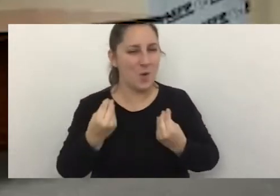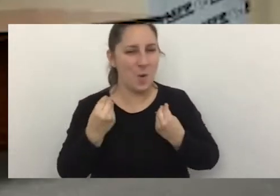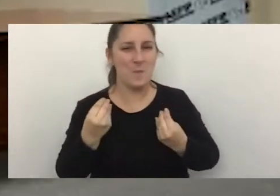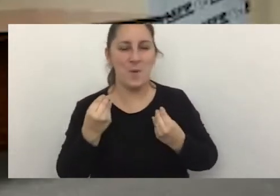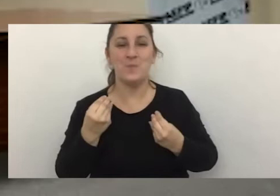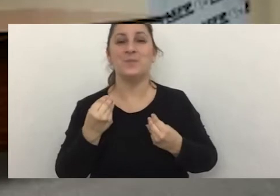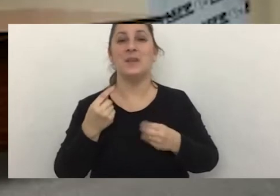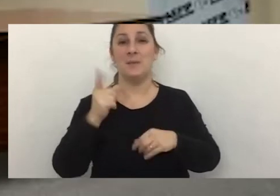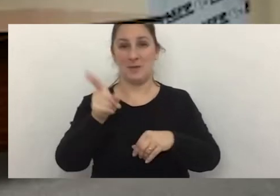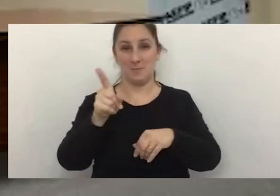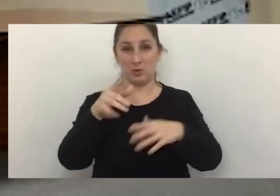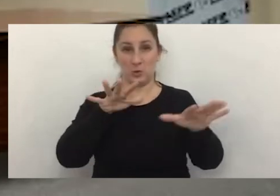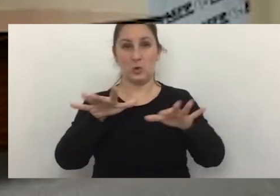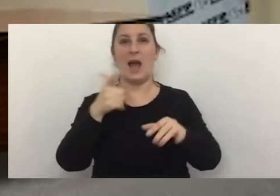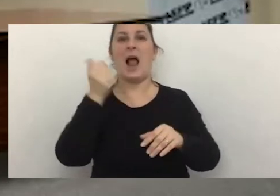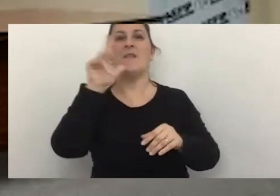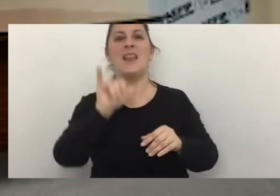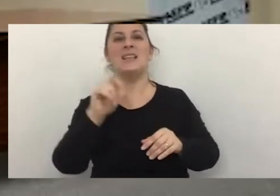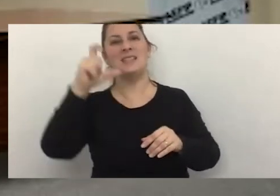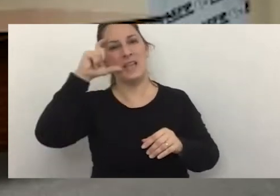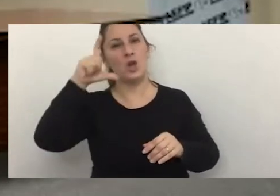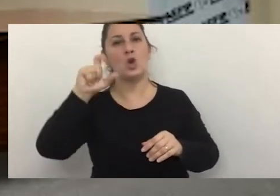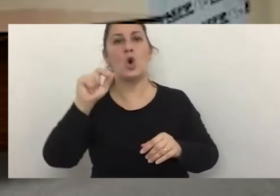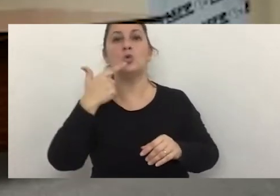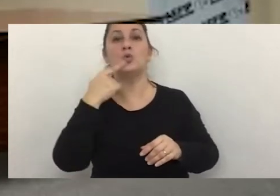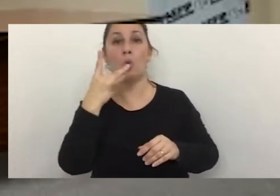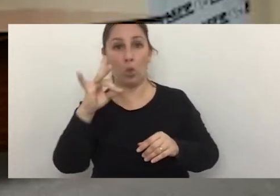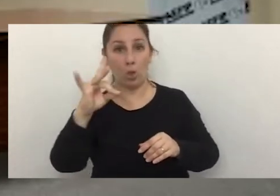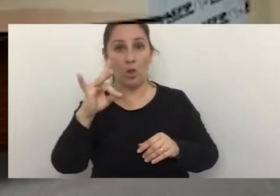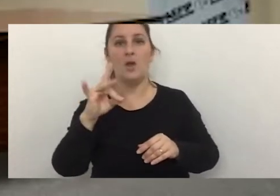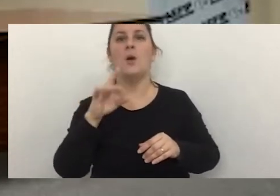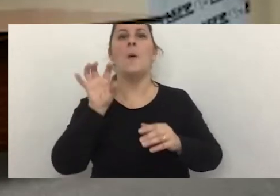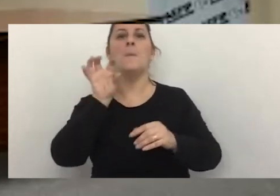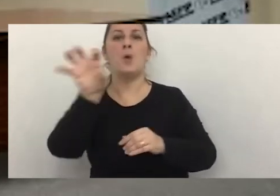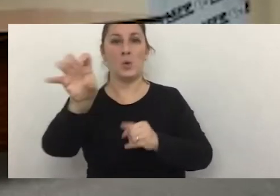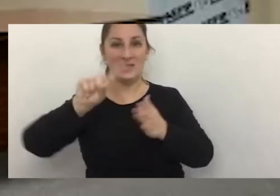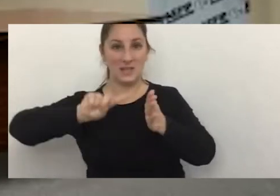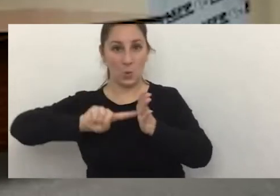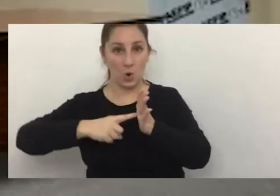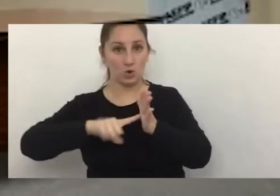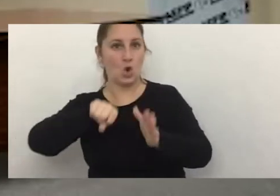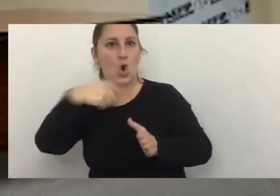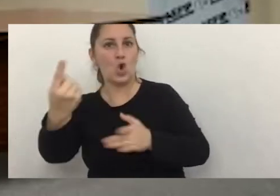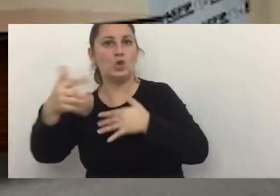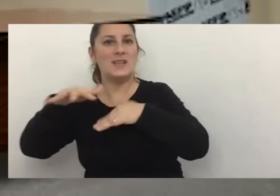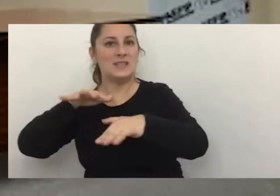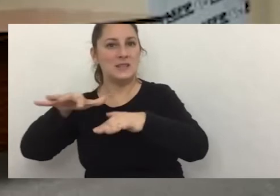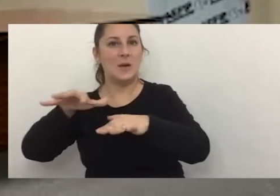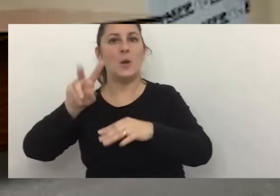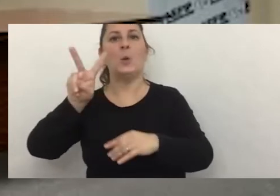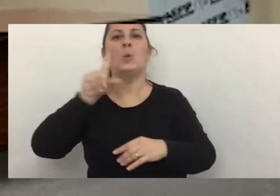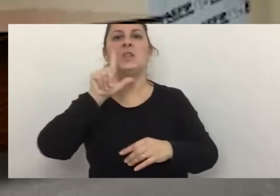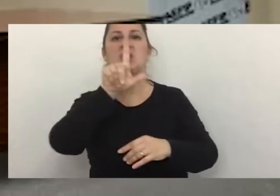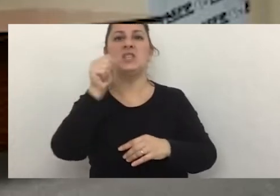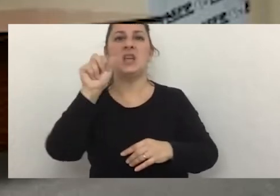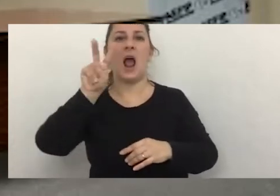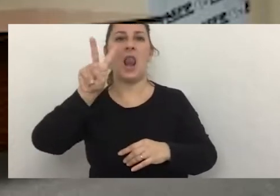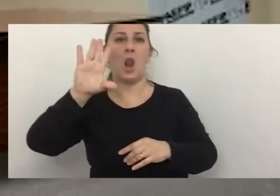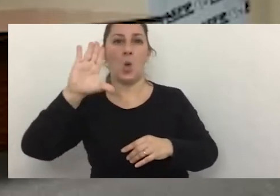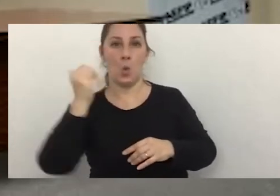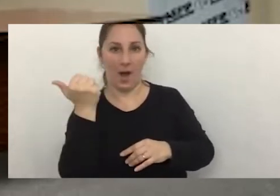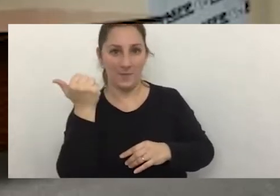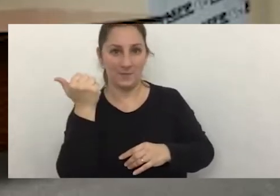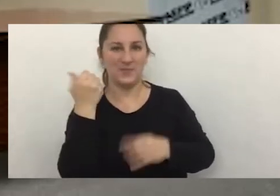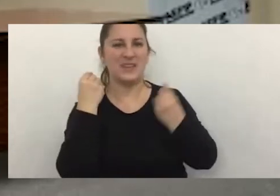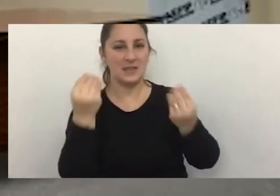caso Álvarez con Cencosud, en la provincia de Buenos Aires hay otro caso que se llamaba Villalba contra Laboratorio. ¿Qué era Villalba?